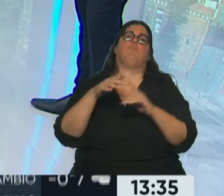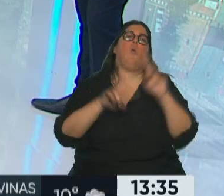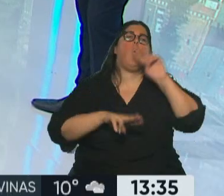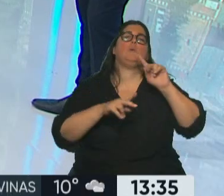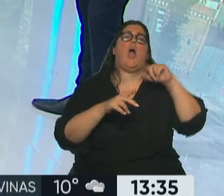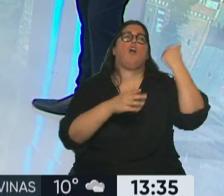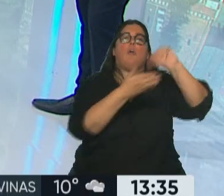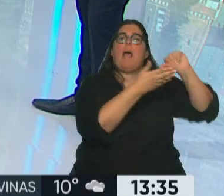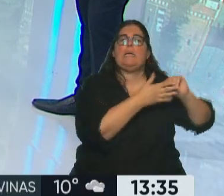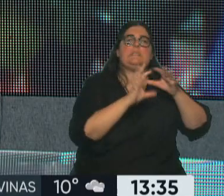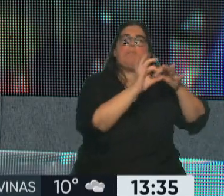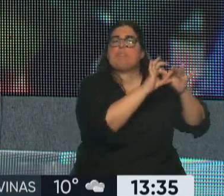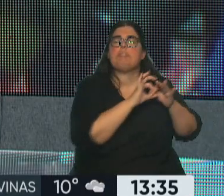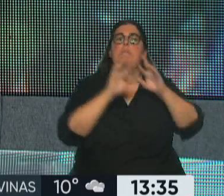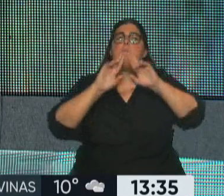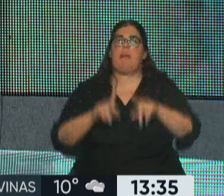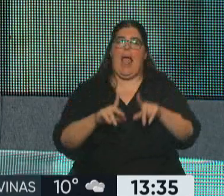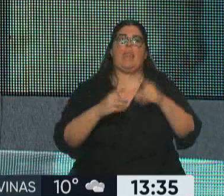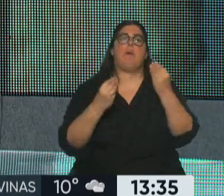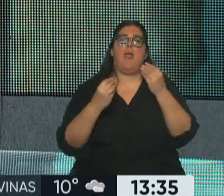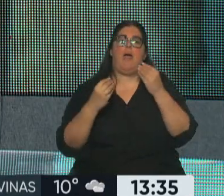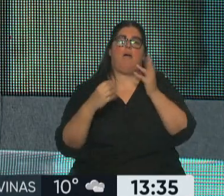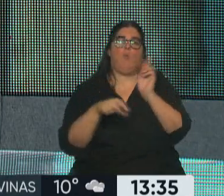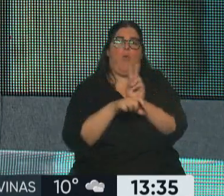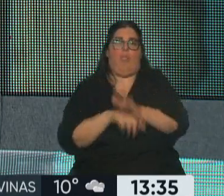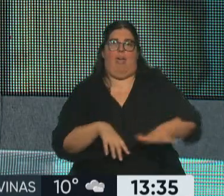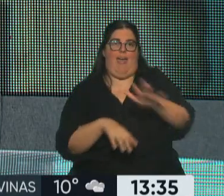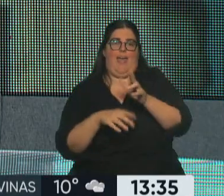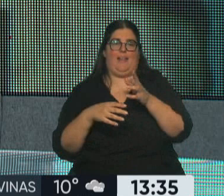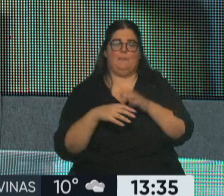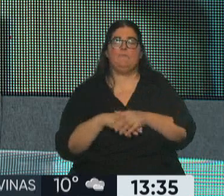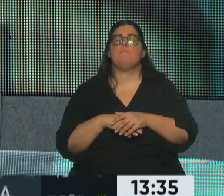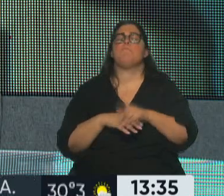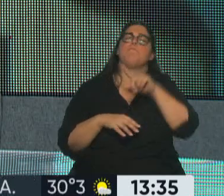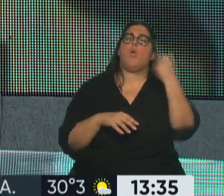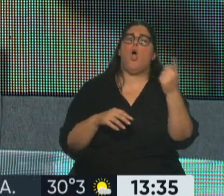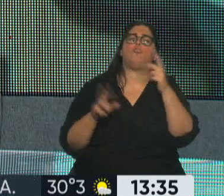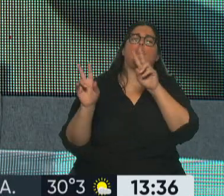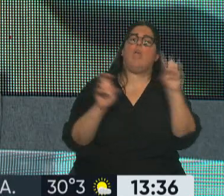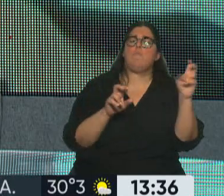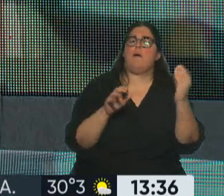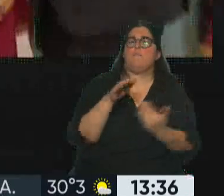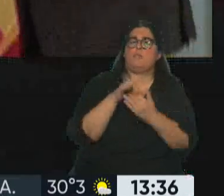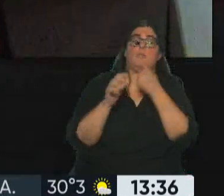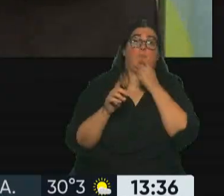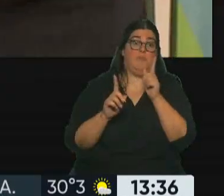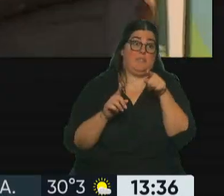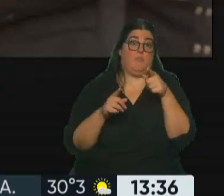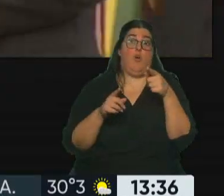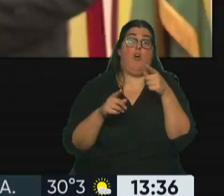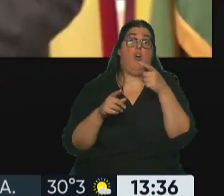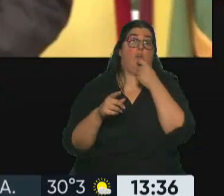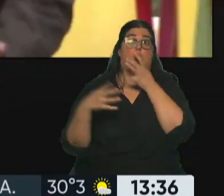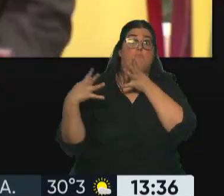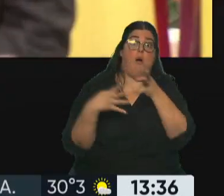zona para eh evitar esa conflictividad algunos puntos también que son centrales son las repercusiones inmediatas que esto puede tener